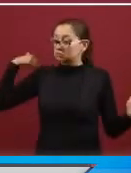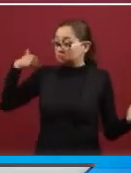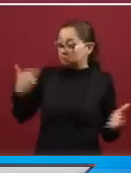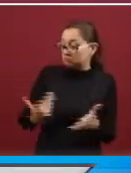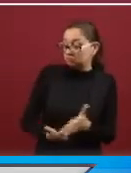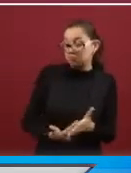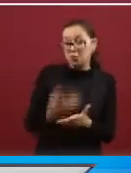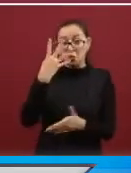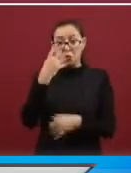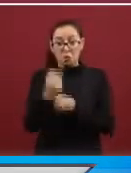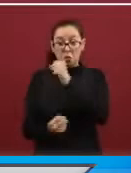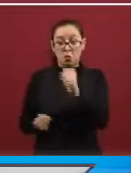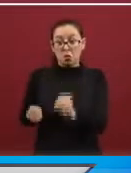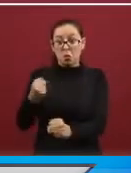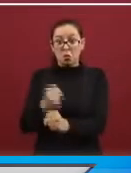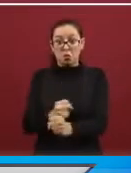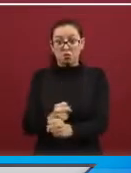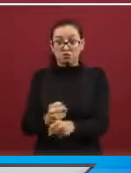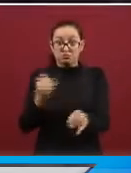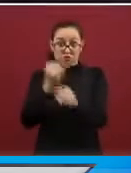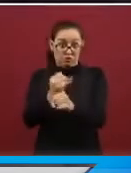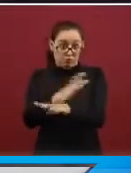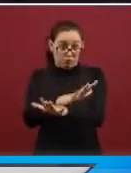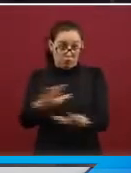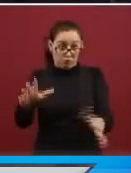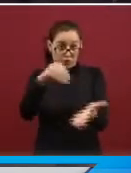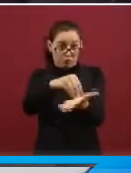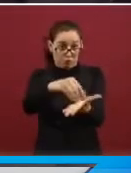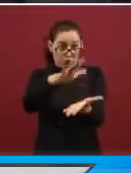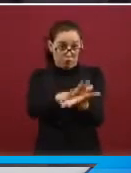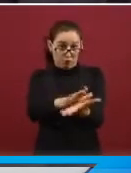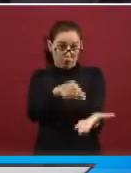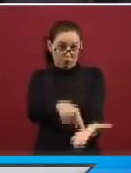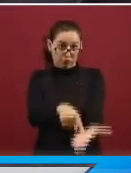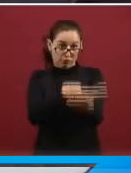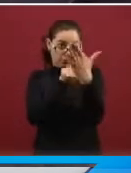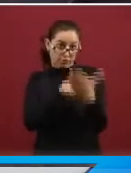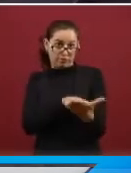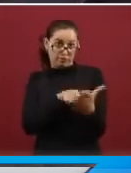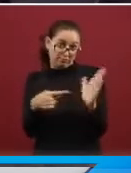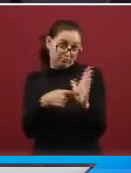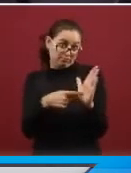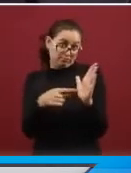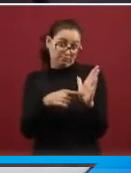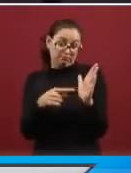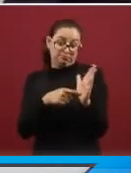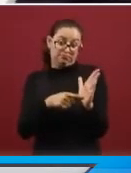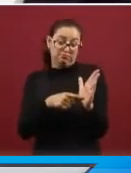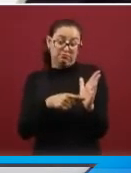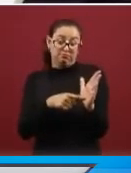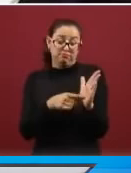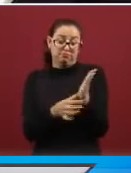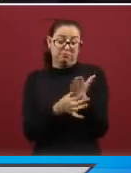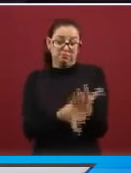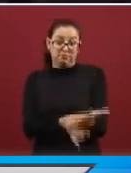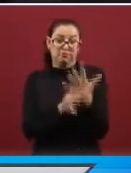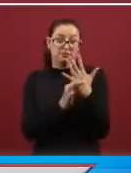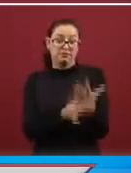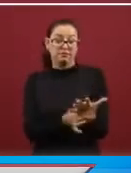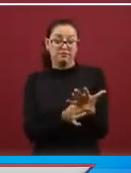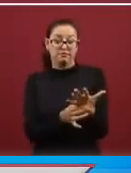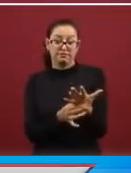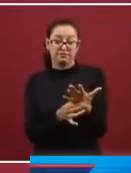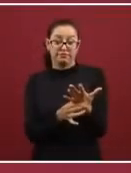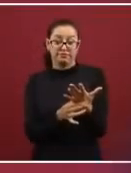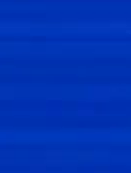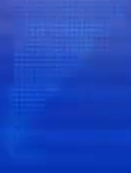concesiones, sin invertir y sin producir beneficios para México. No hay confrontación con los empresarios y la relación con el Consejo Coordinador Empresarial es